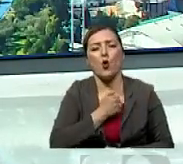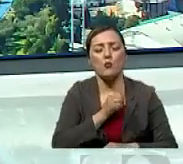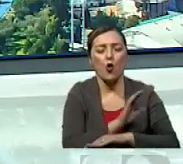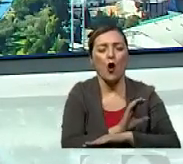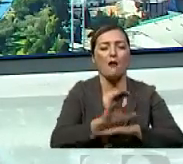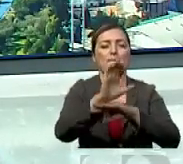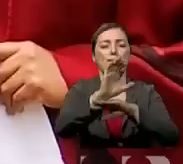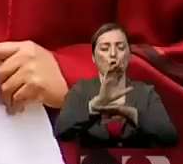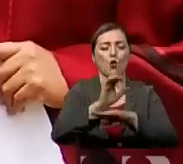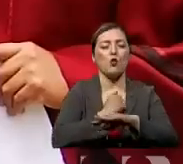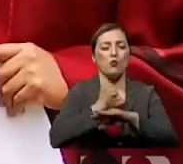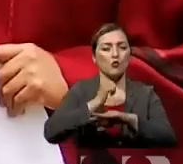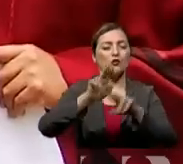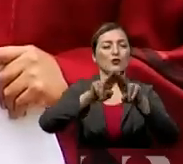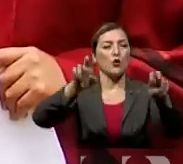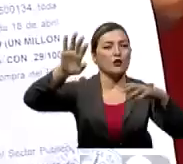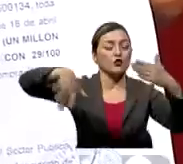país.